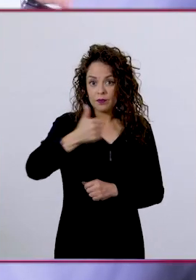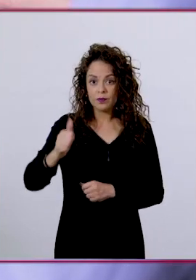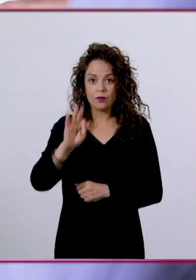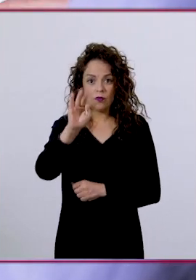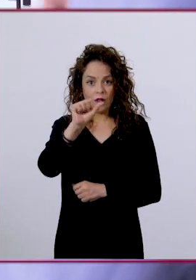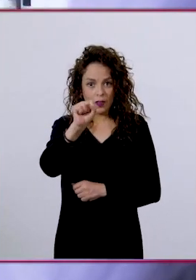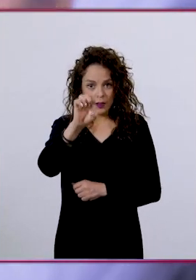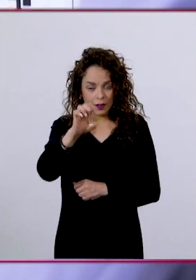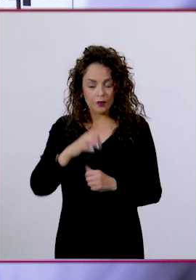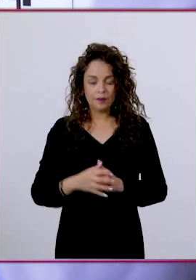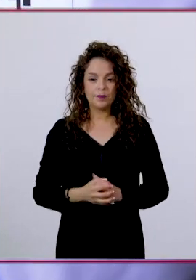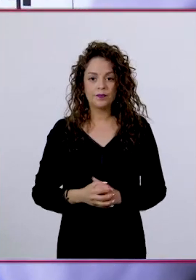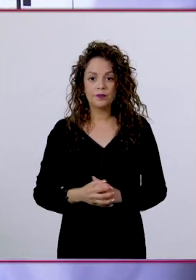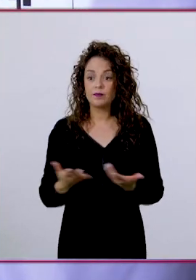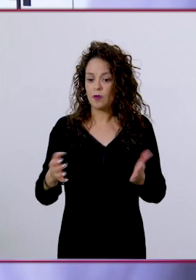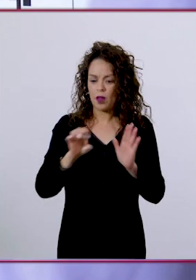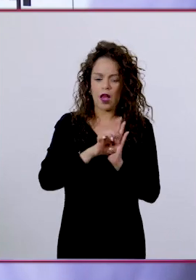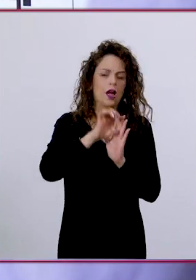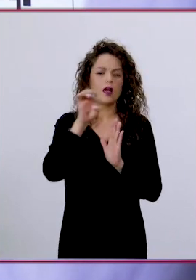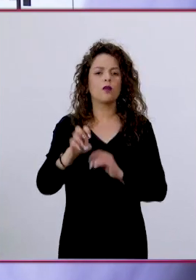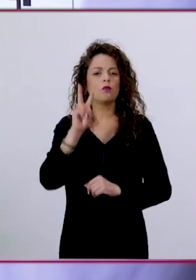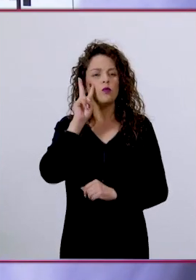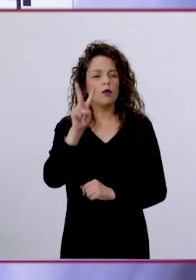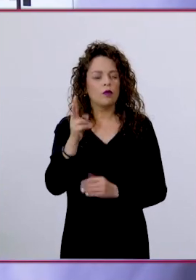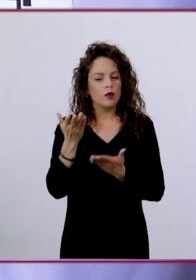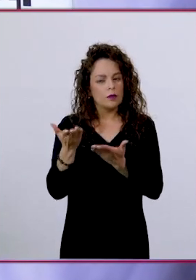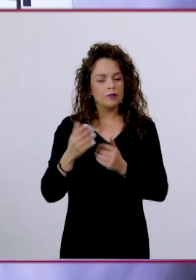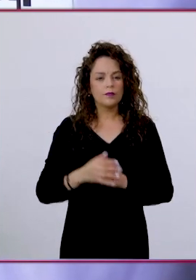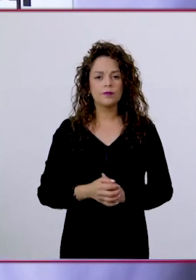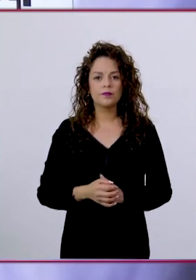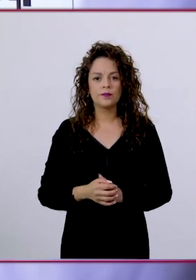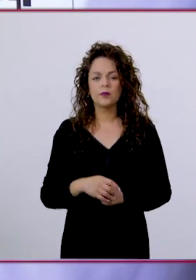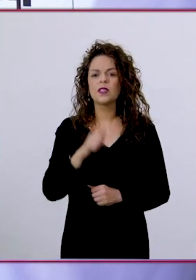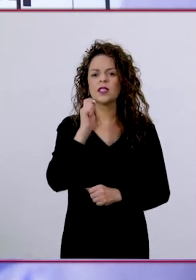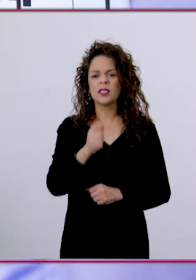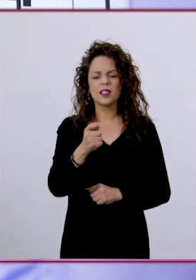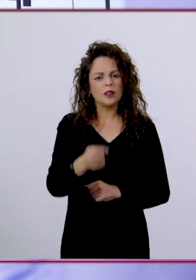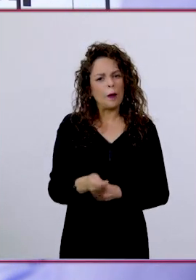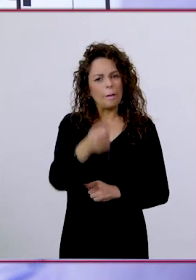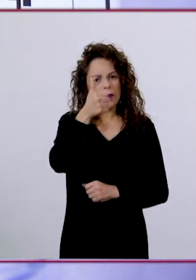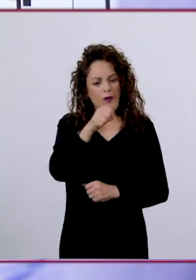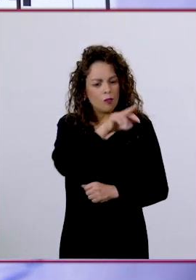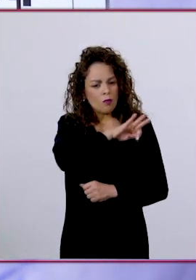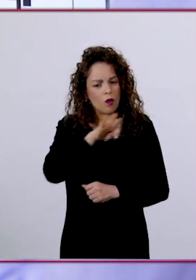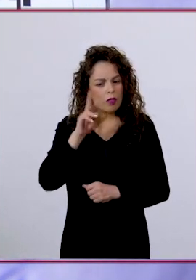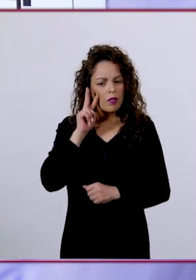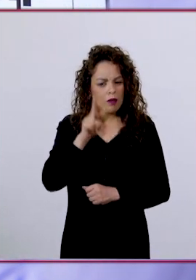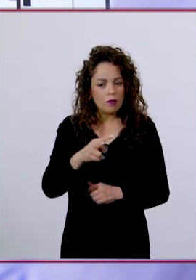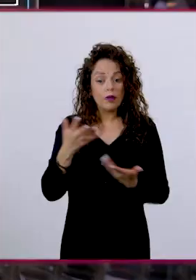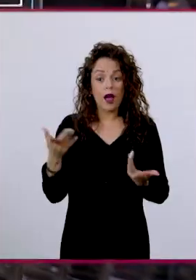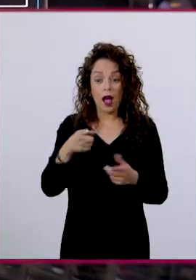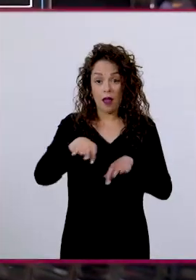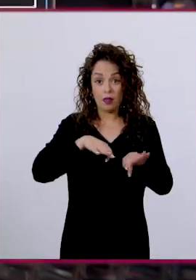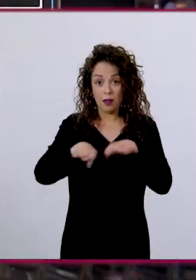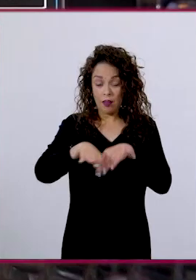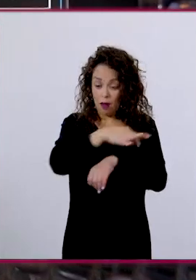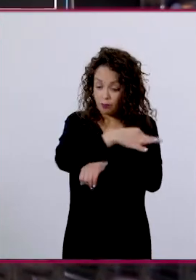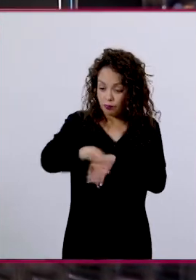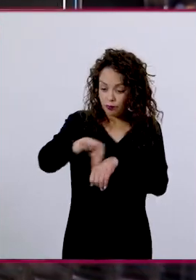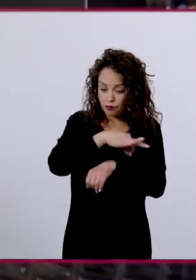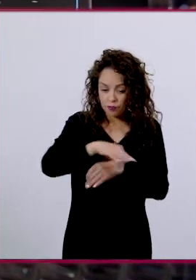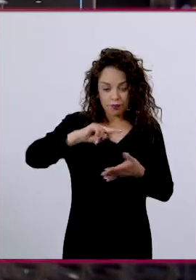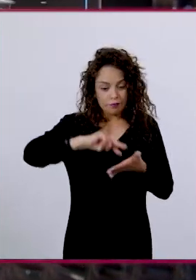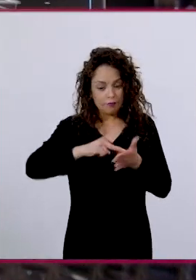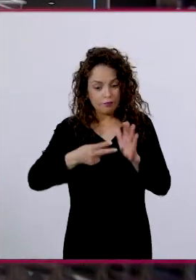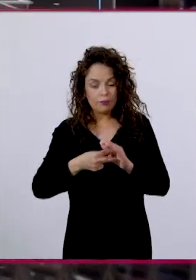fases. Tomemos como referencia este esquema. Lo primero que podemos notar es que el trabajo arquitectónico cuenta con